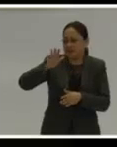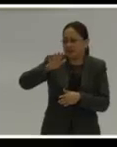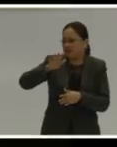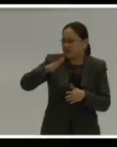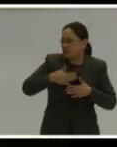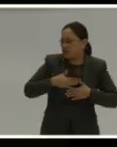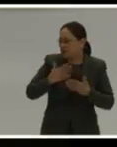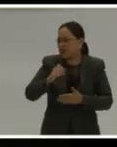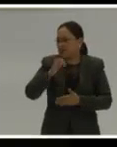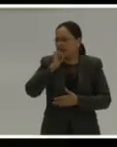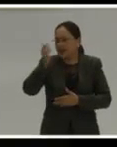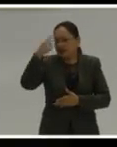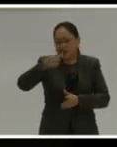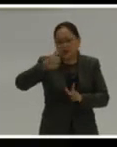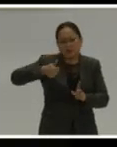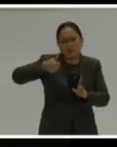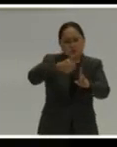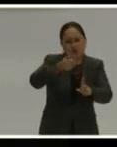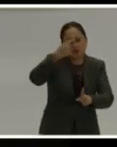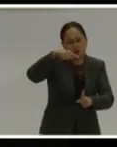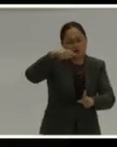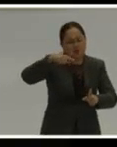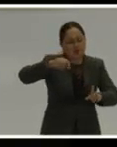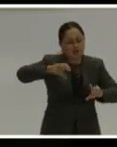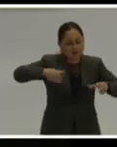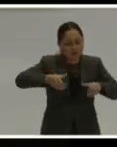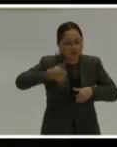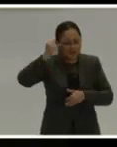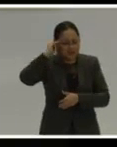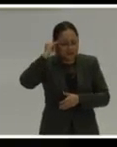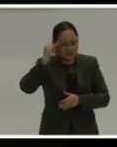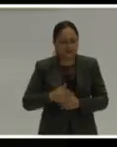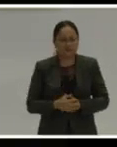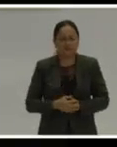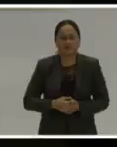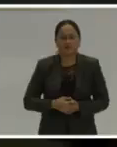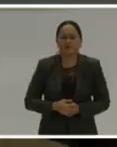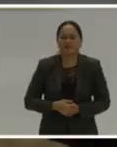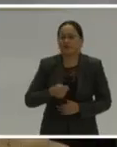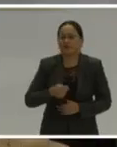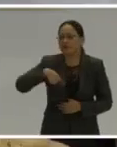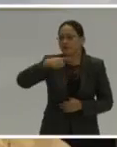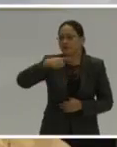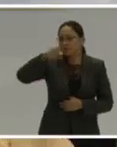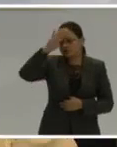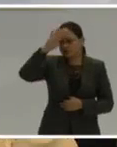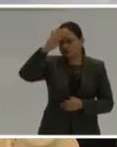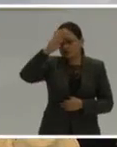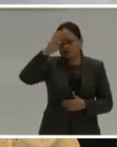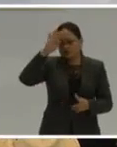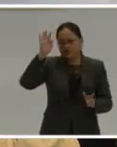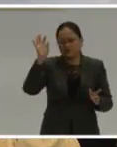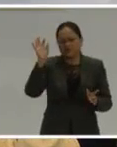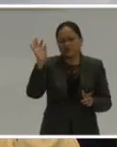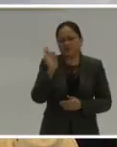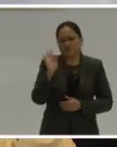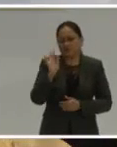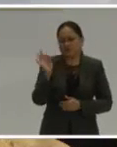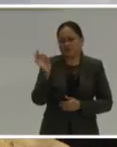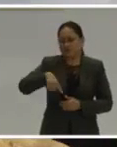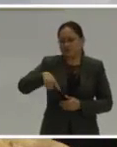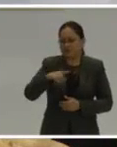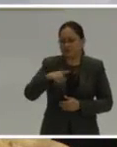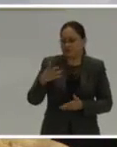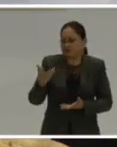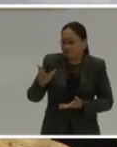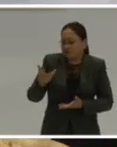¿sí? Pero al menos quienes estamos y apostamos, pensamos de que esta es una ventana, no es la integralidad,